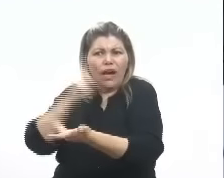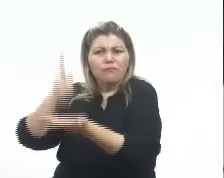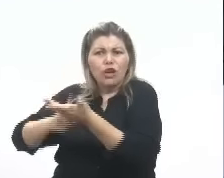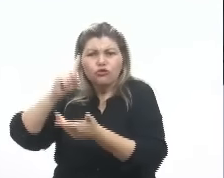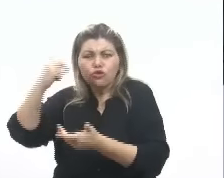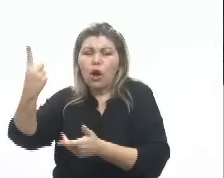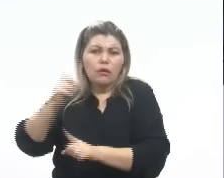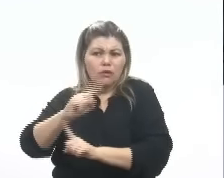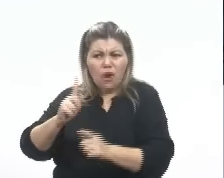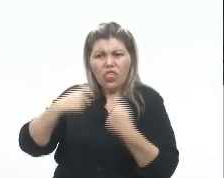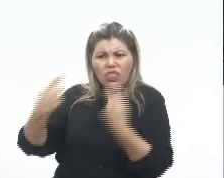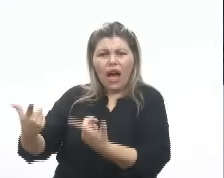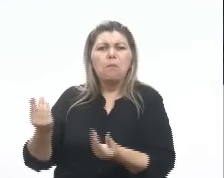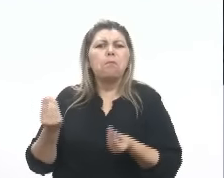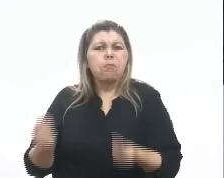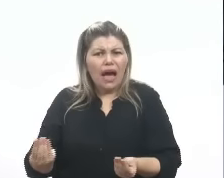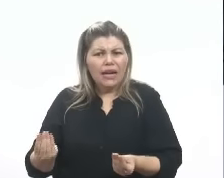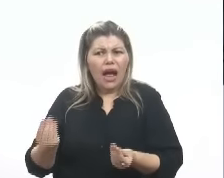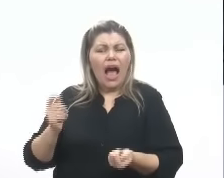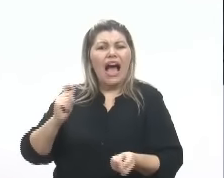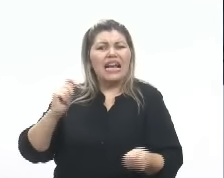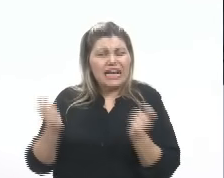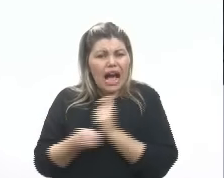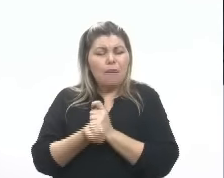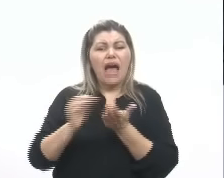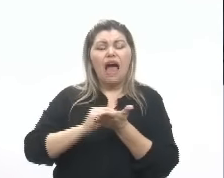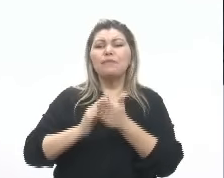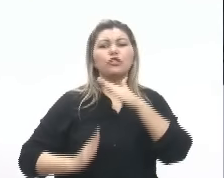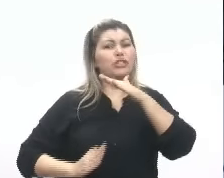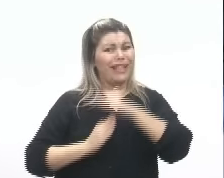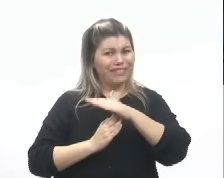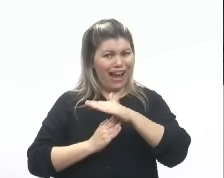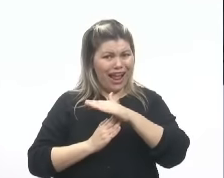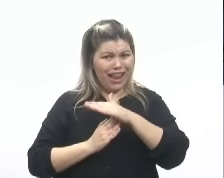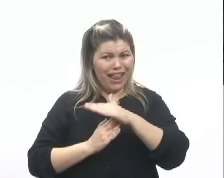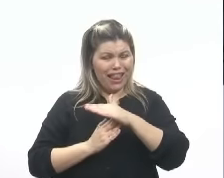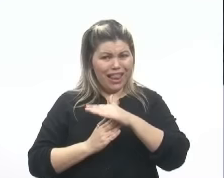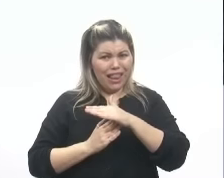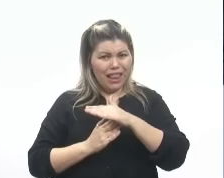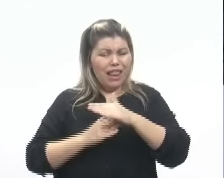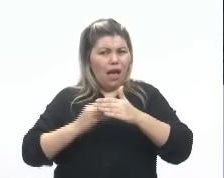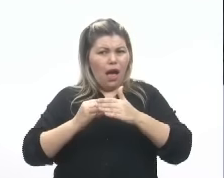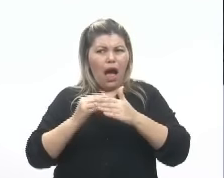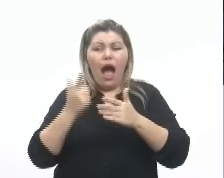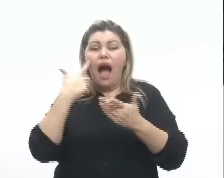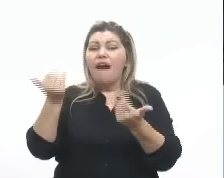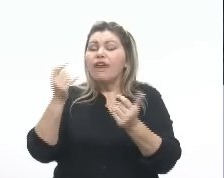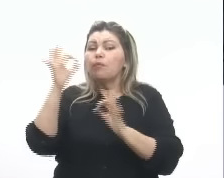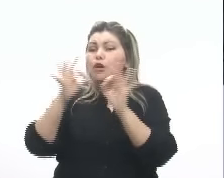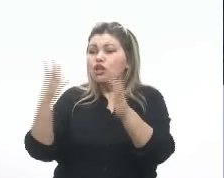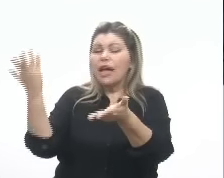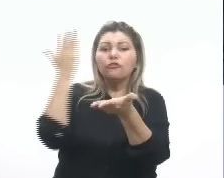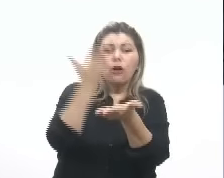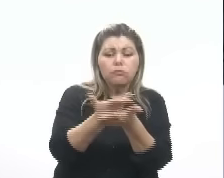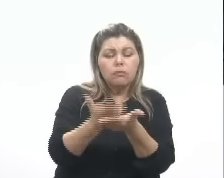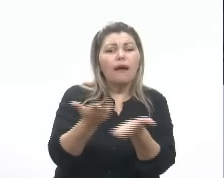¿Facultades para qué? Para cambiar la administración central. Está basado en ley. Traiga el proyecto y escuchamos, vemos la administración